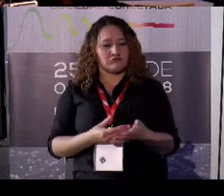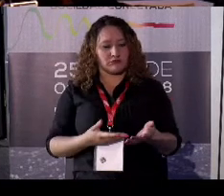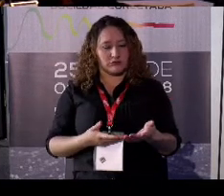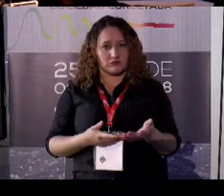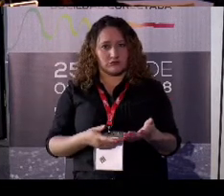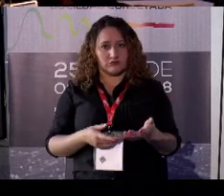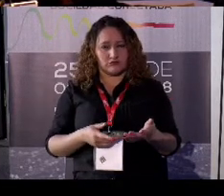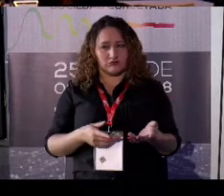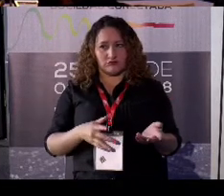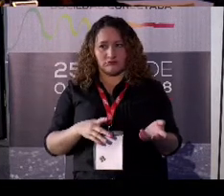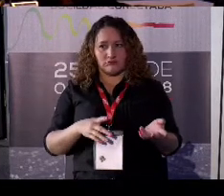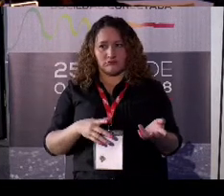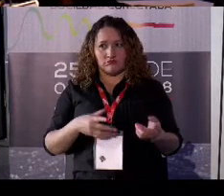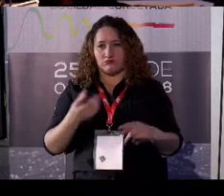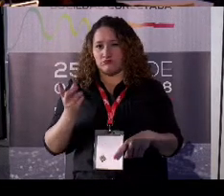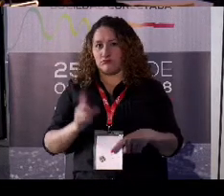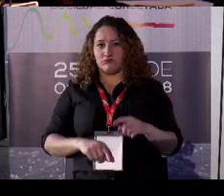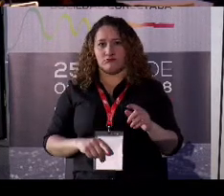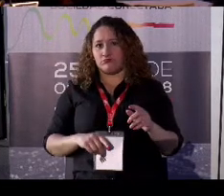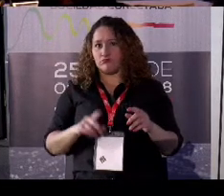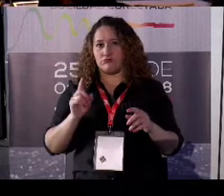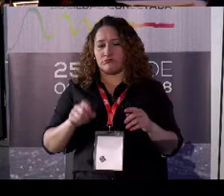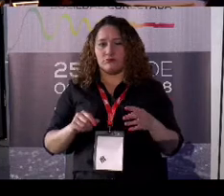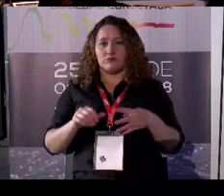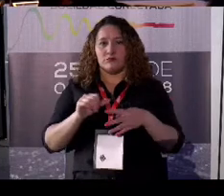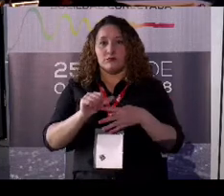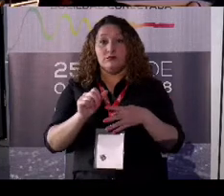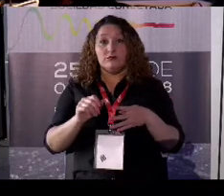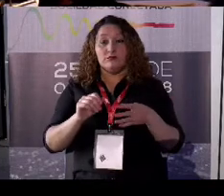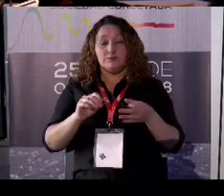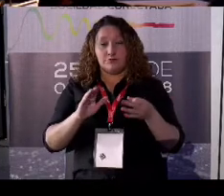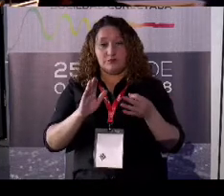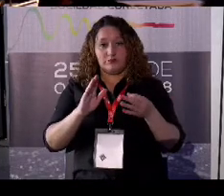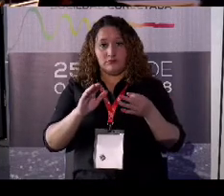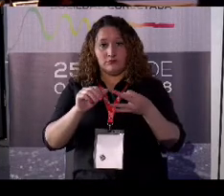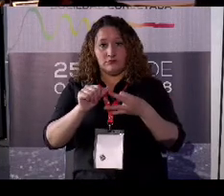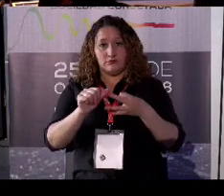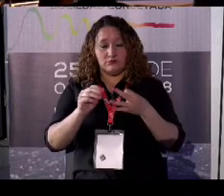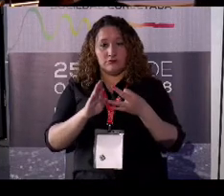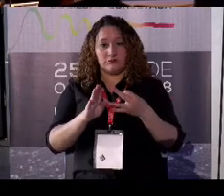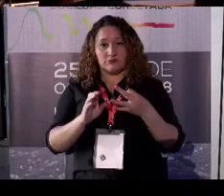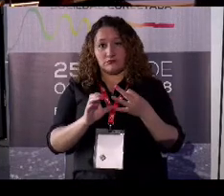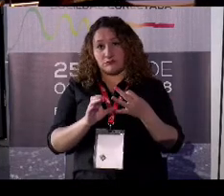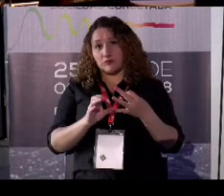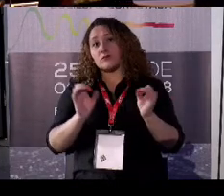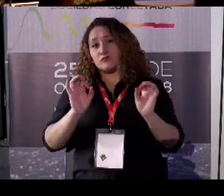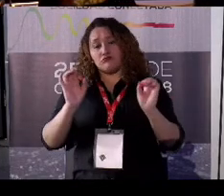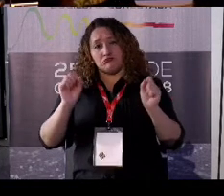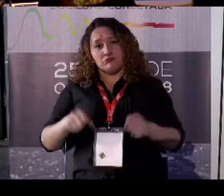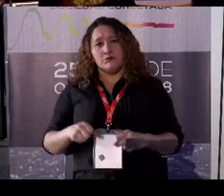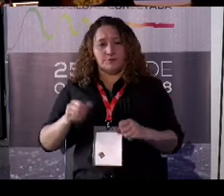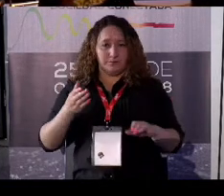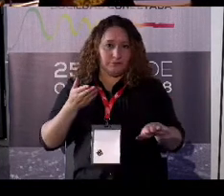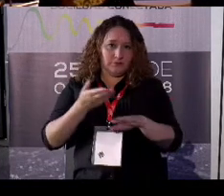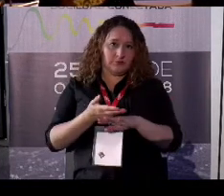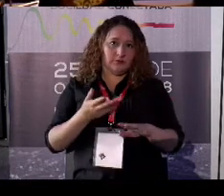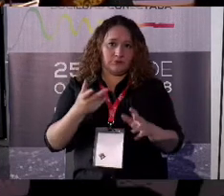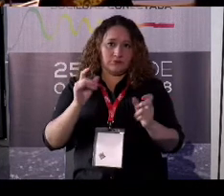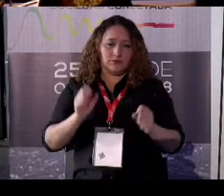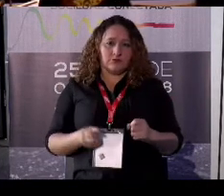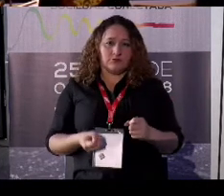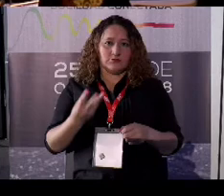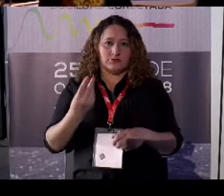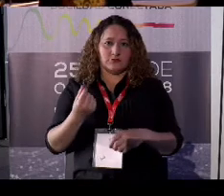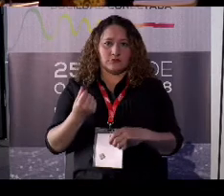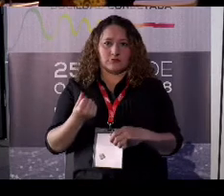cuánto por C. El participante puede hacer ofertas que consisten de paquetes de productos. Efectivamente, a eso se conoce